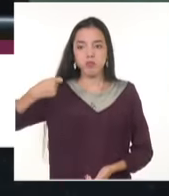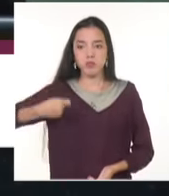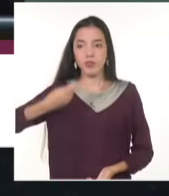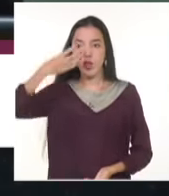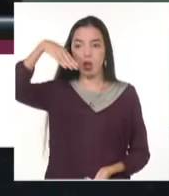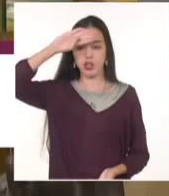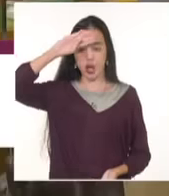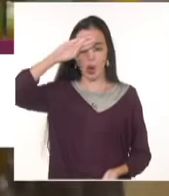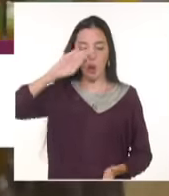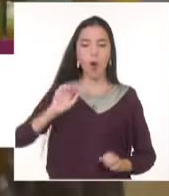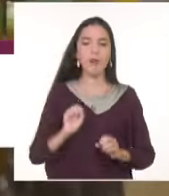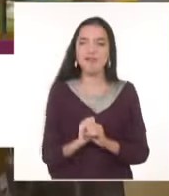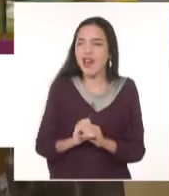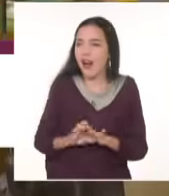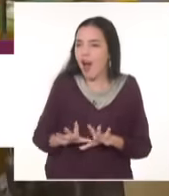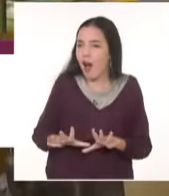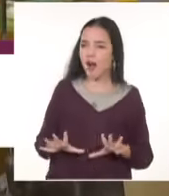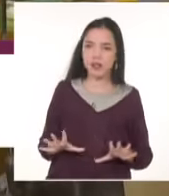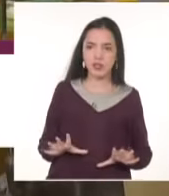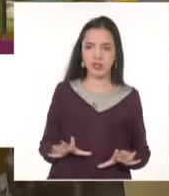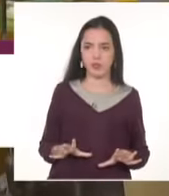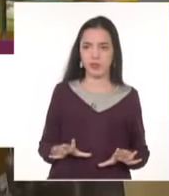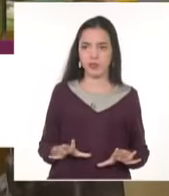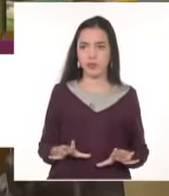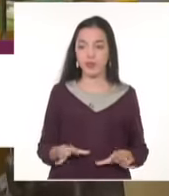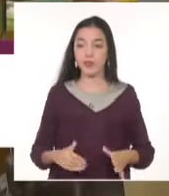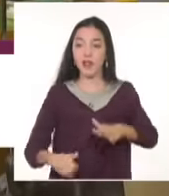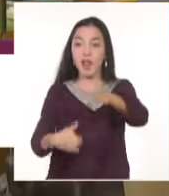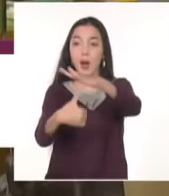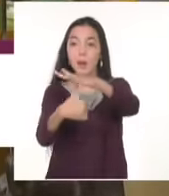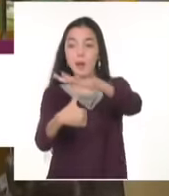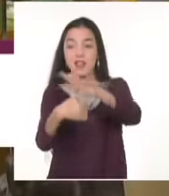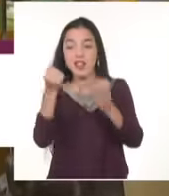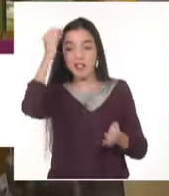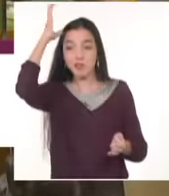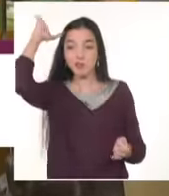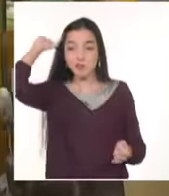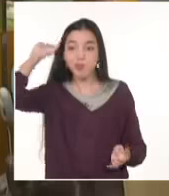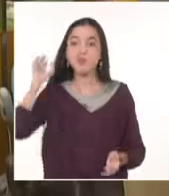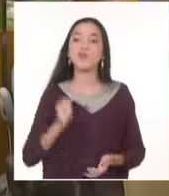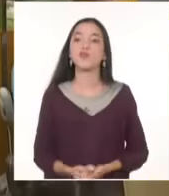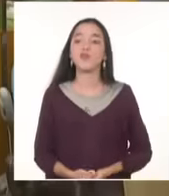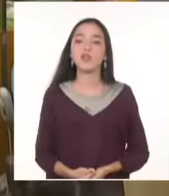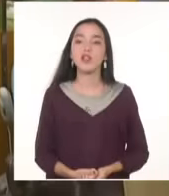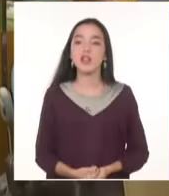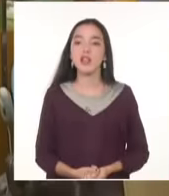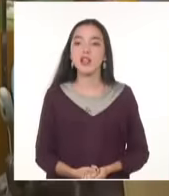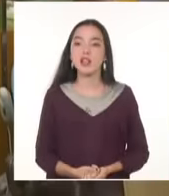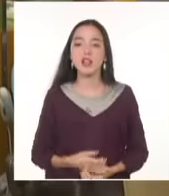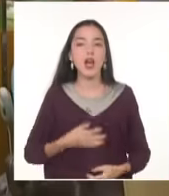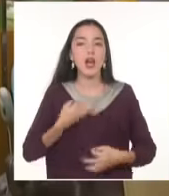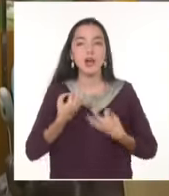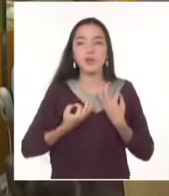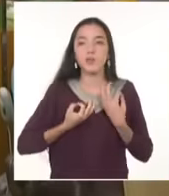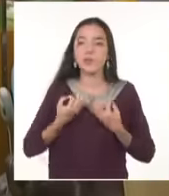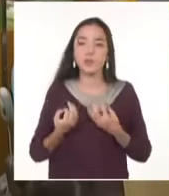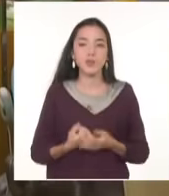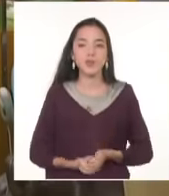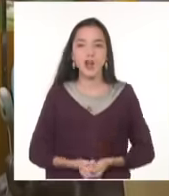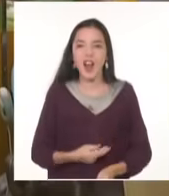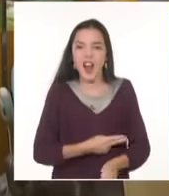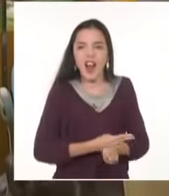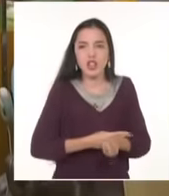inequívoca. El presidente Miguel Díaz-Canel Bermúdez ha dicho, y cito, «La historia no